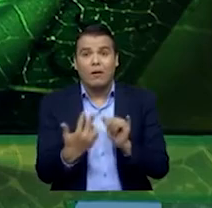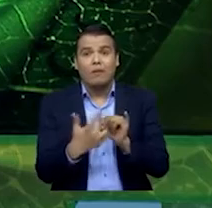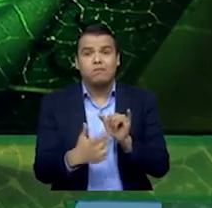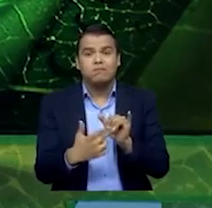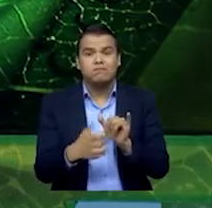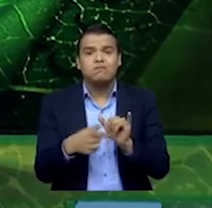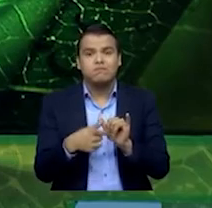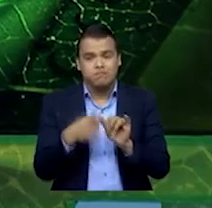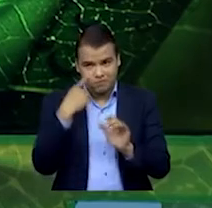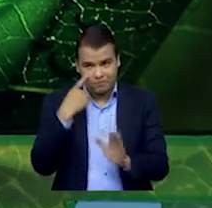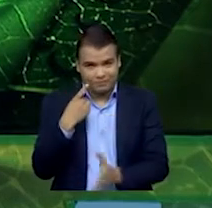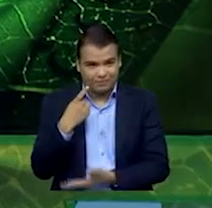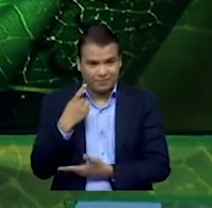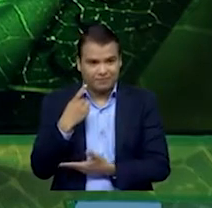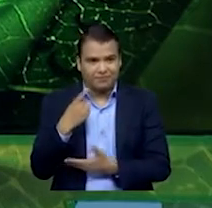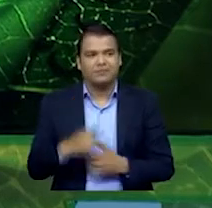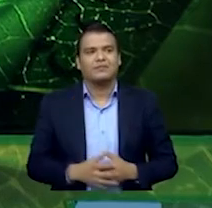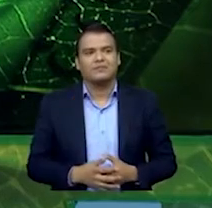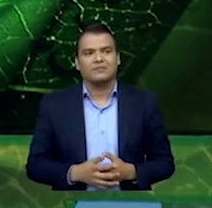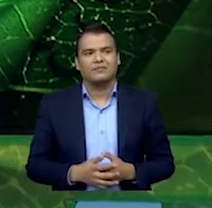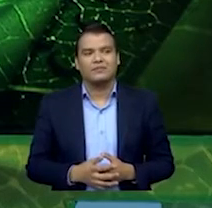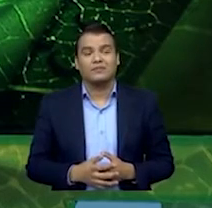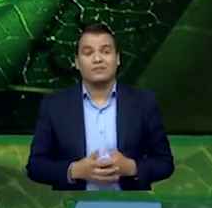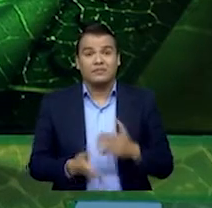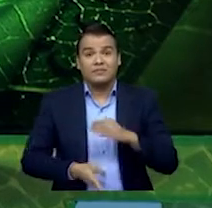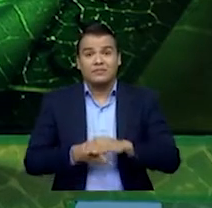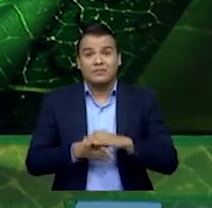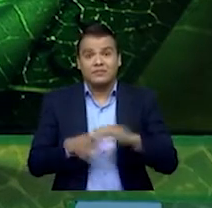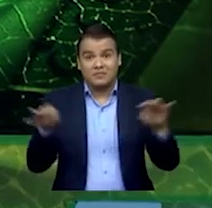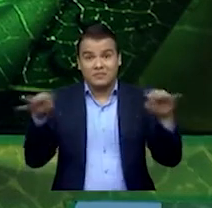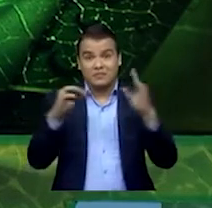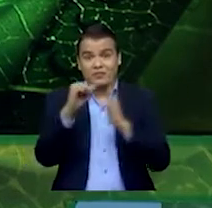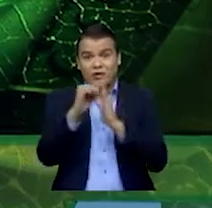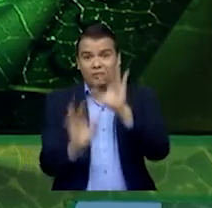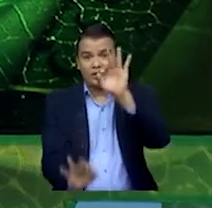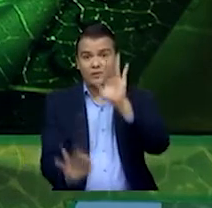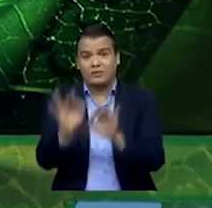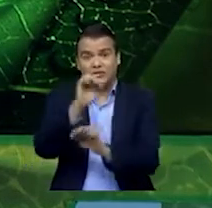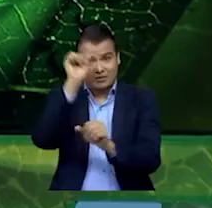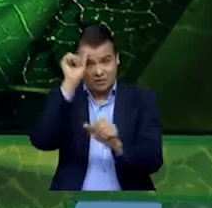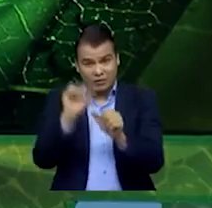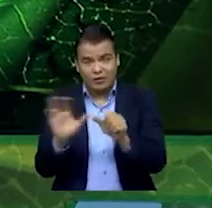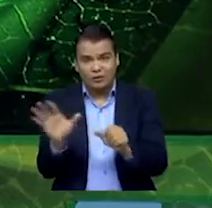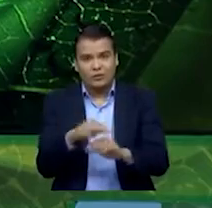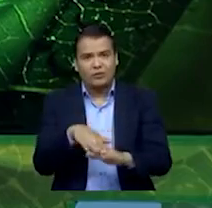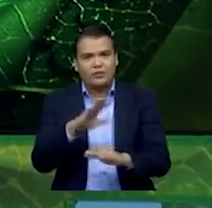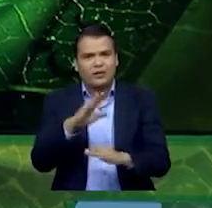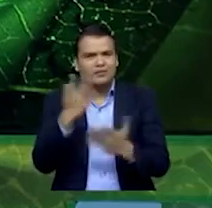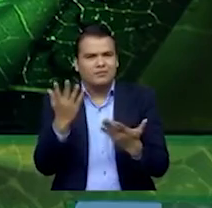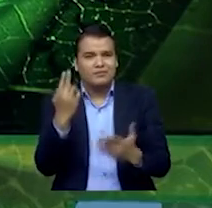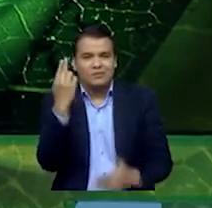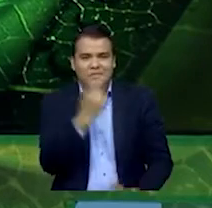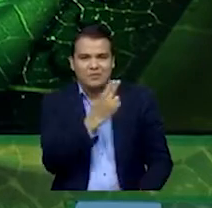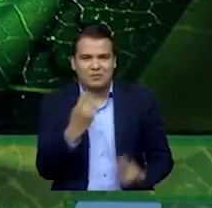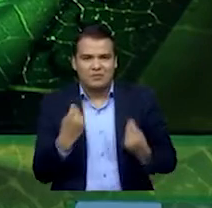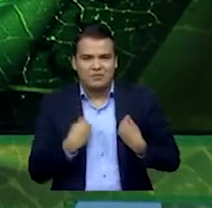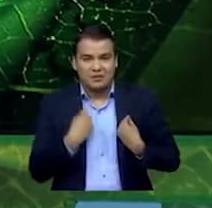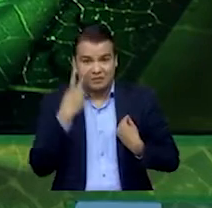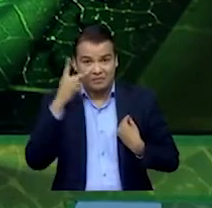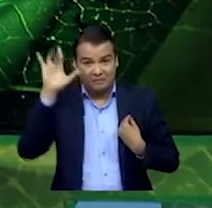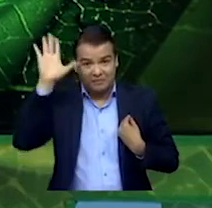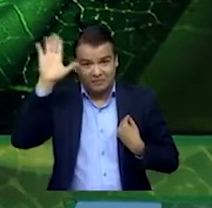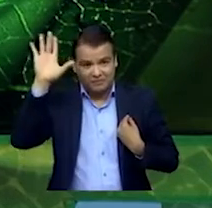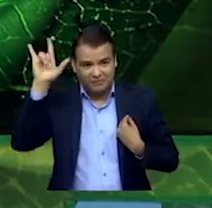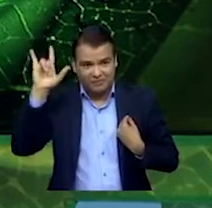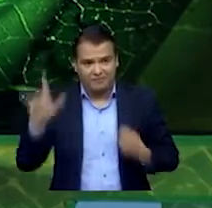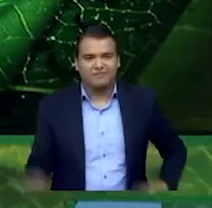youtube.com barra informativo cbc sigan en sintonía de telepacífico y recuerden que en la cbt seguimos comprometidos con la vida